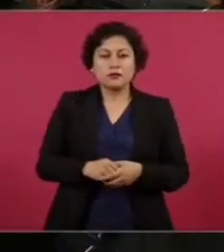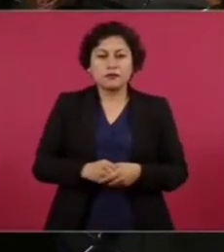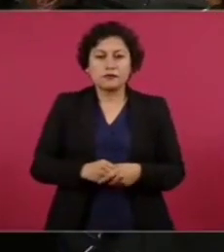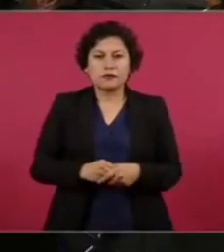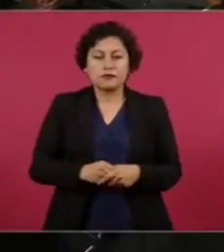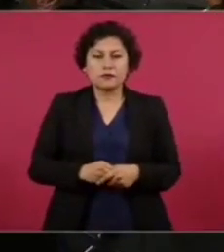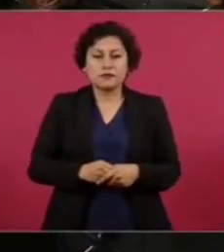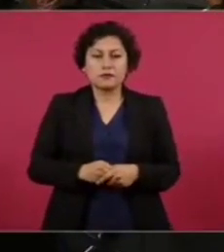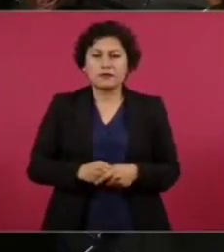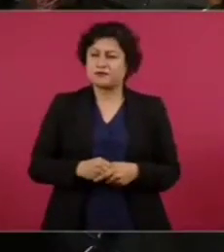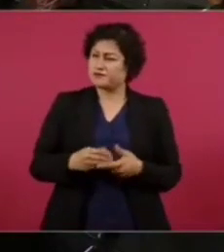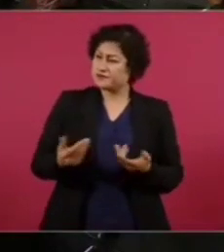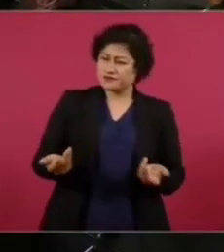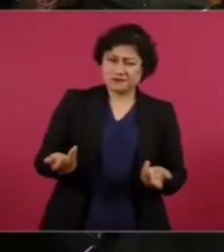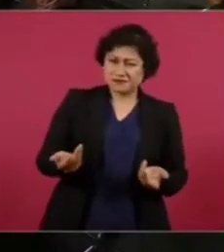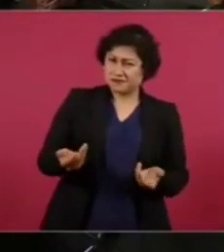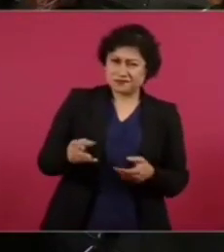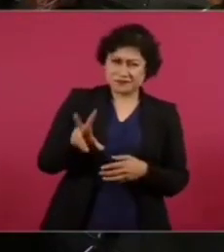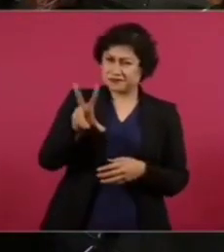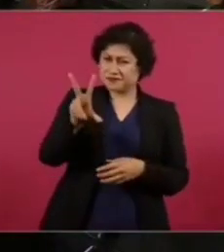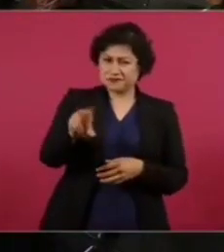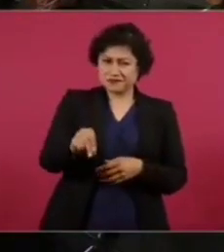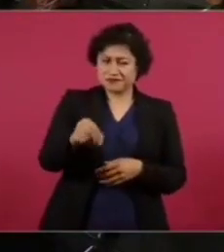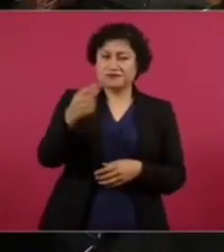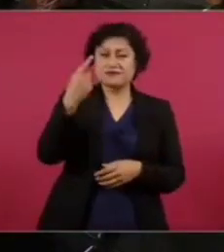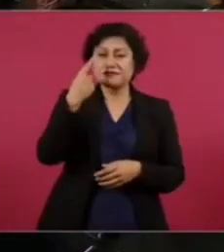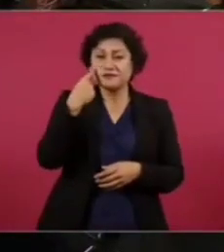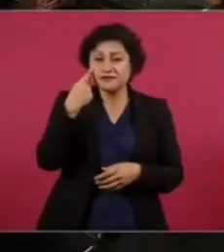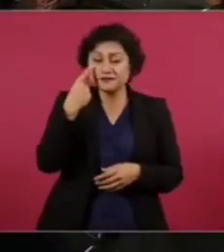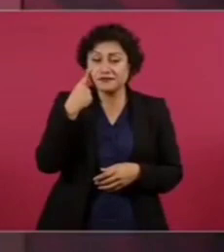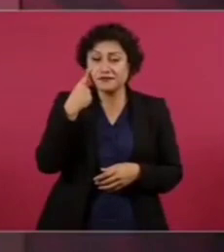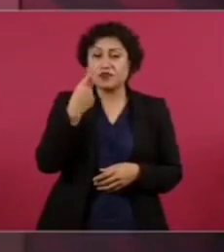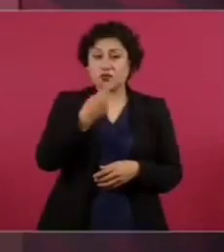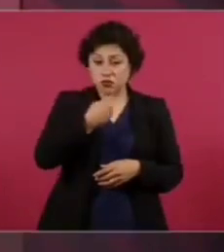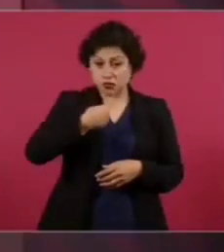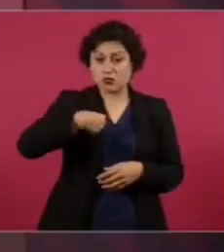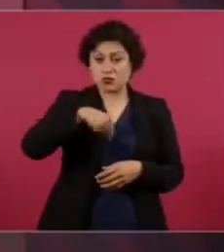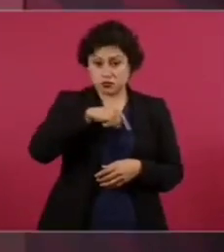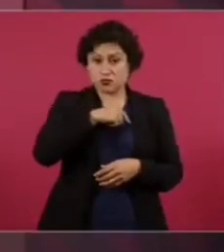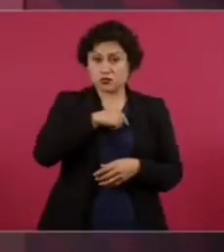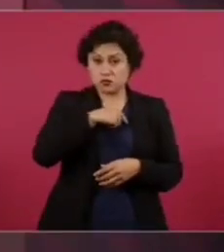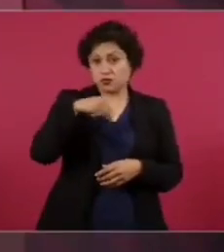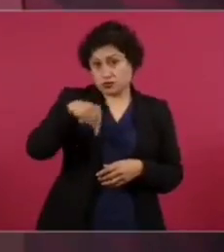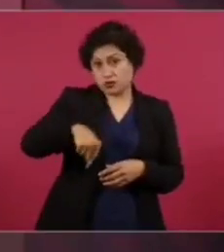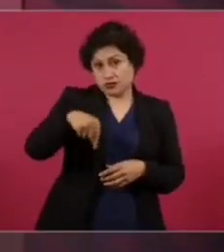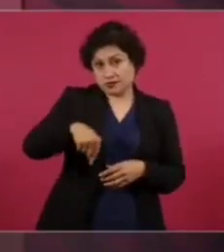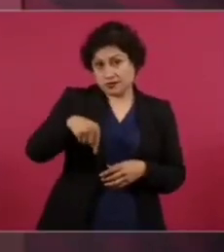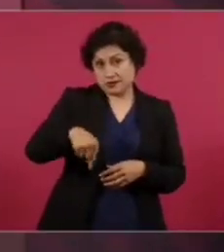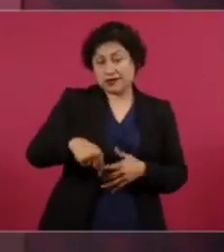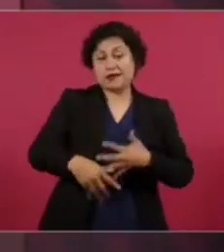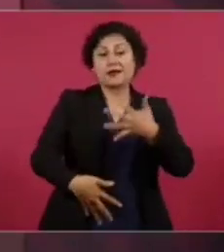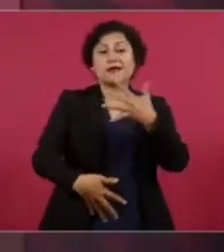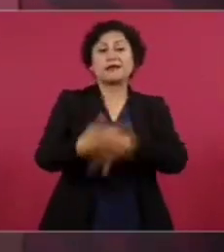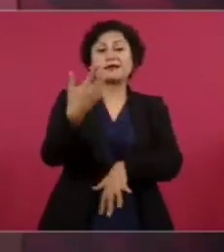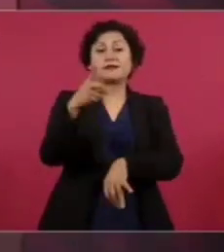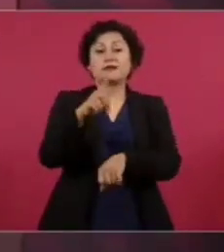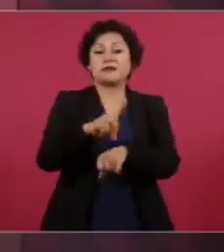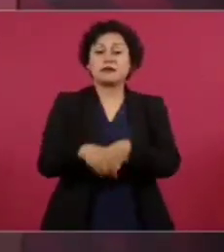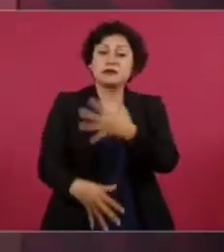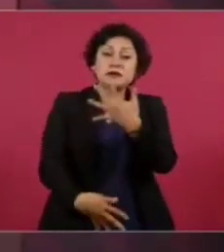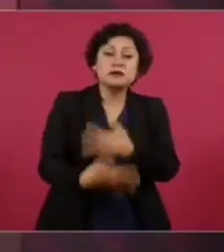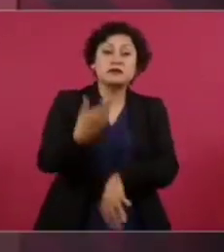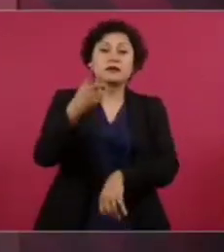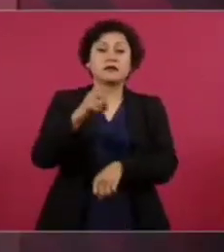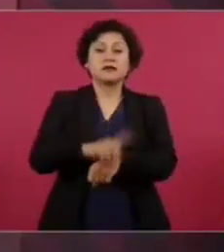Indicadores están confirmados. No, nosotros tenemos aquí una sección cada 15 días